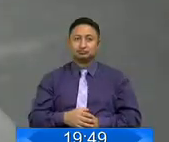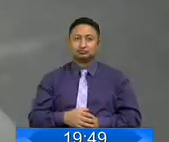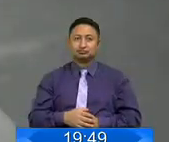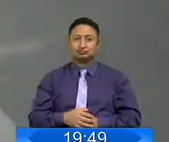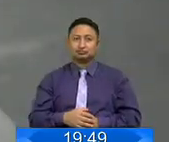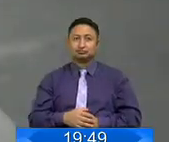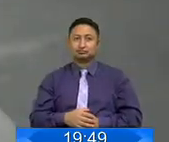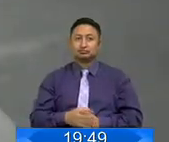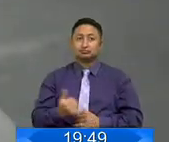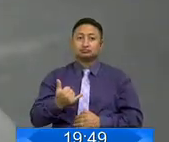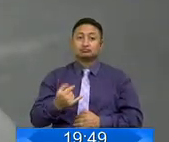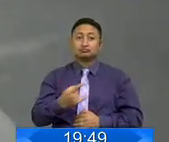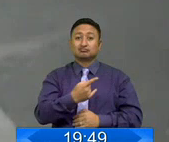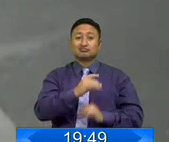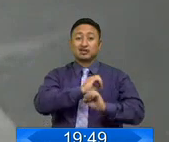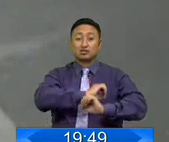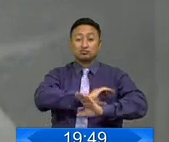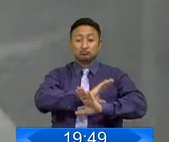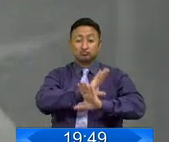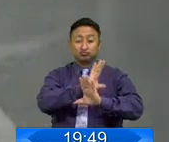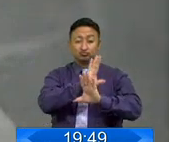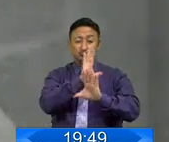En esa ocasión madrugaron.